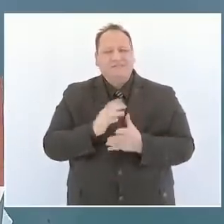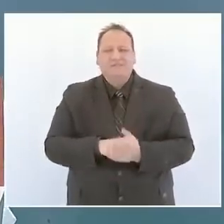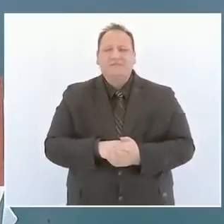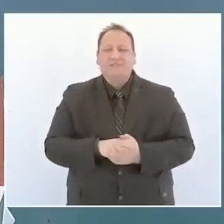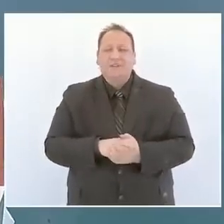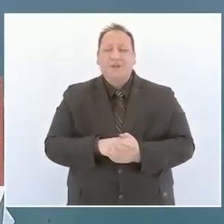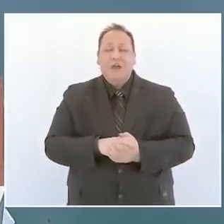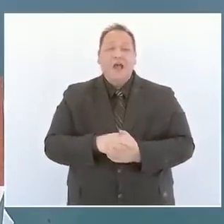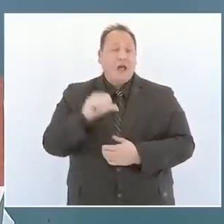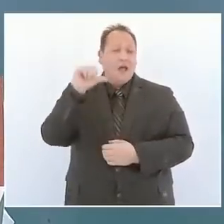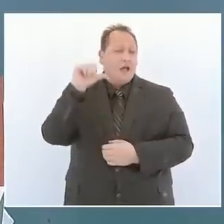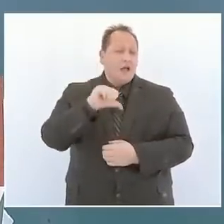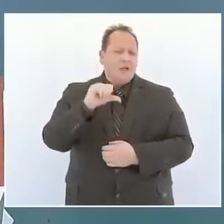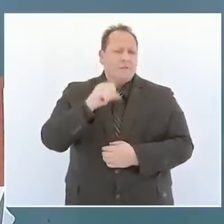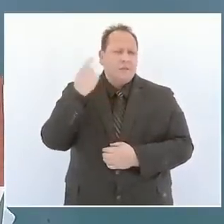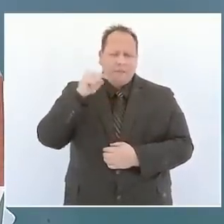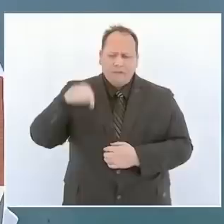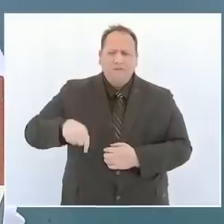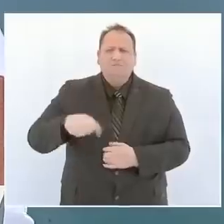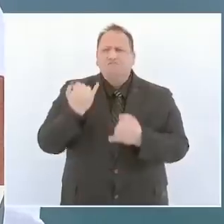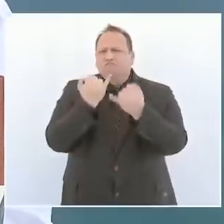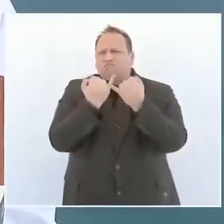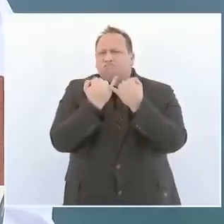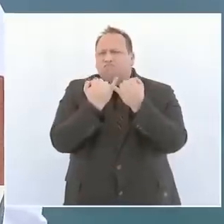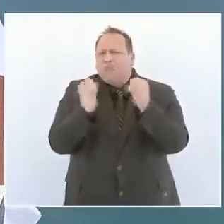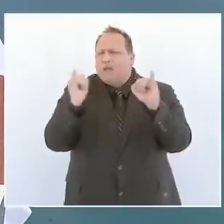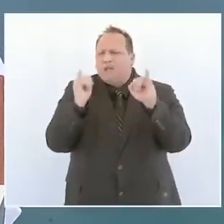en esta ocasión para inaugurar